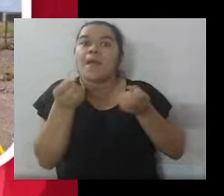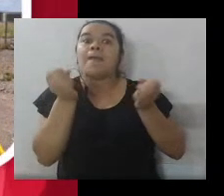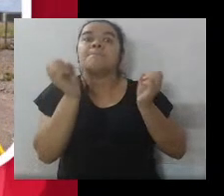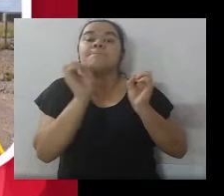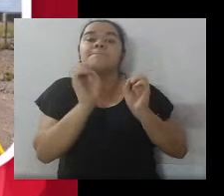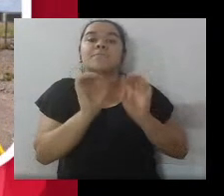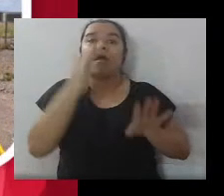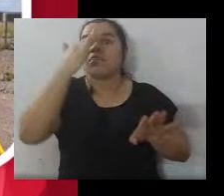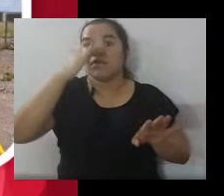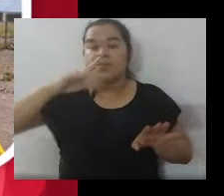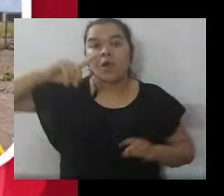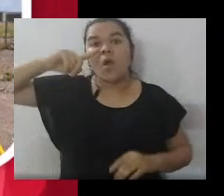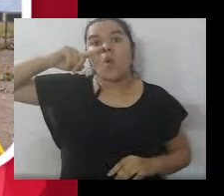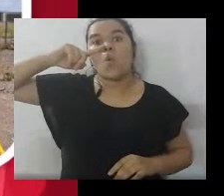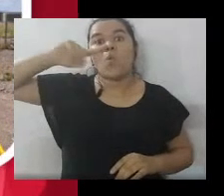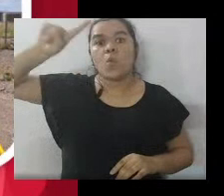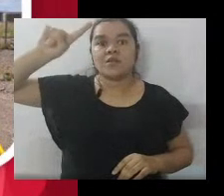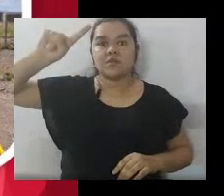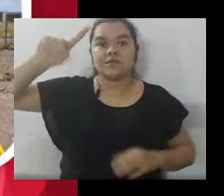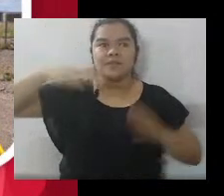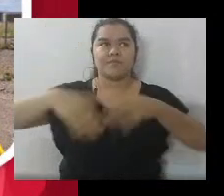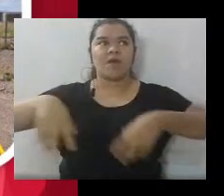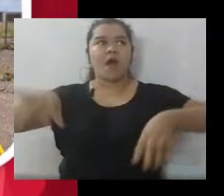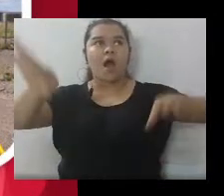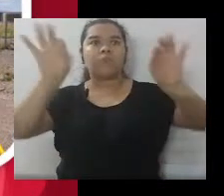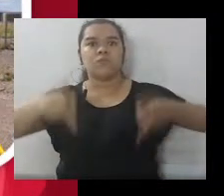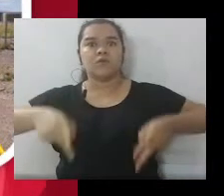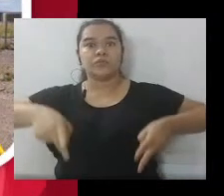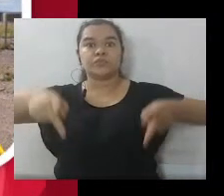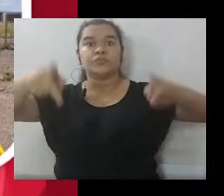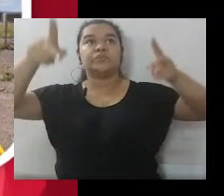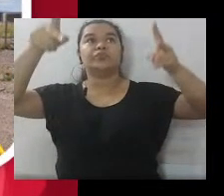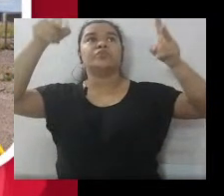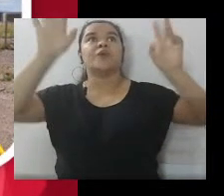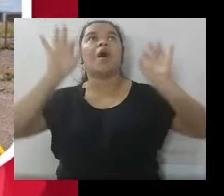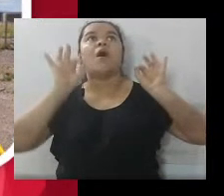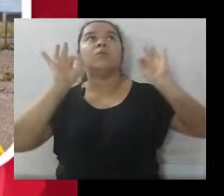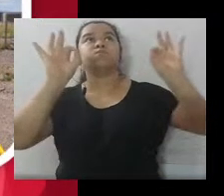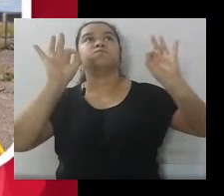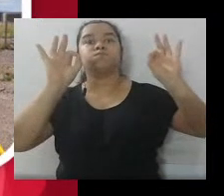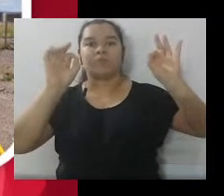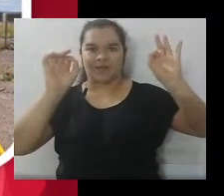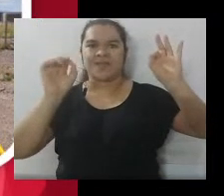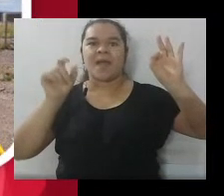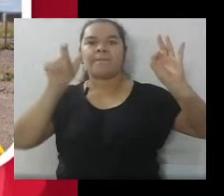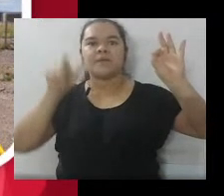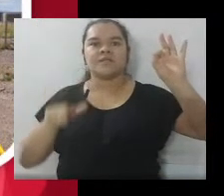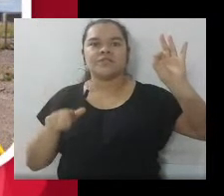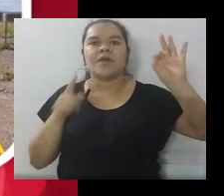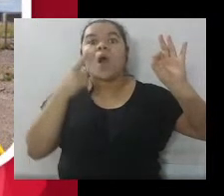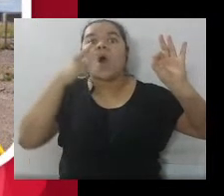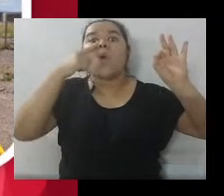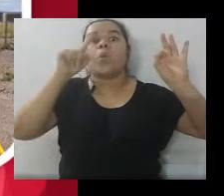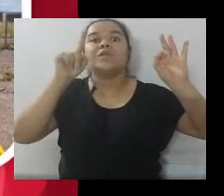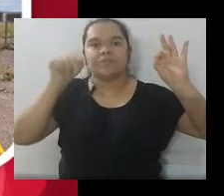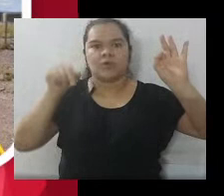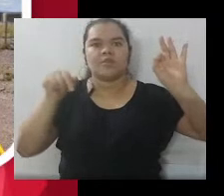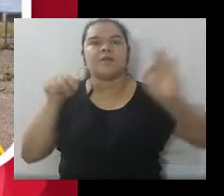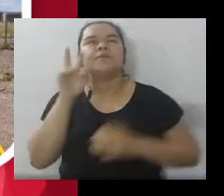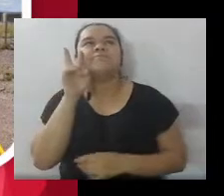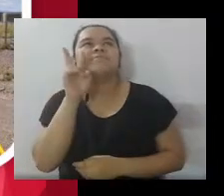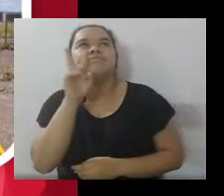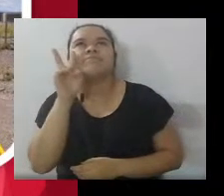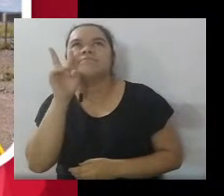finalizar también para corroborar todo lo que se hizo en el territorio y que esté acorde a los proyectos que se realizan.